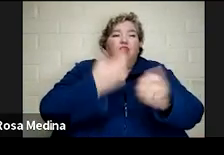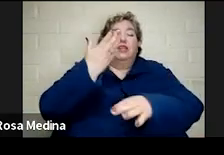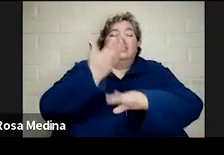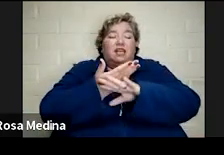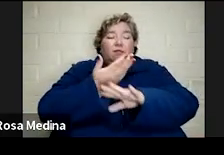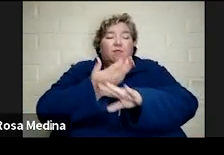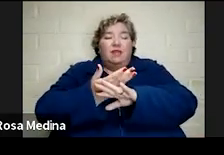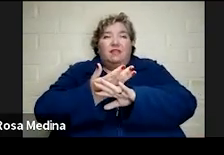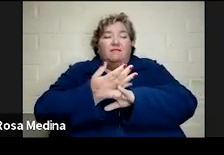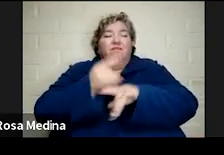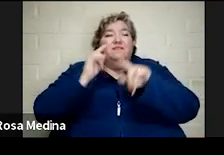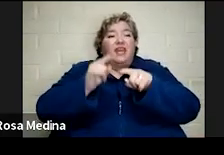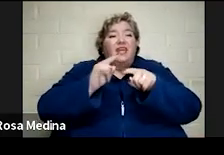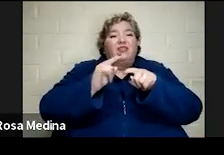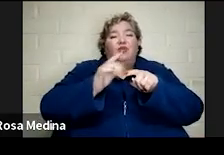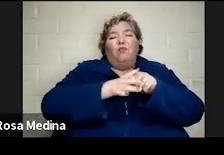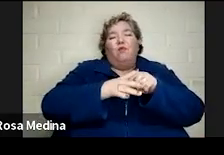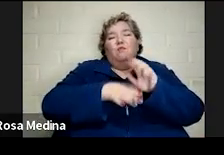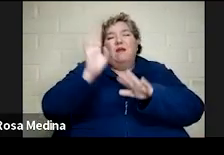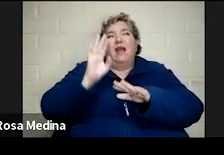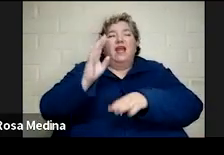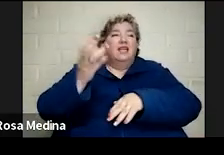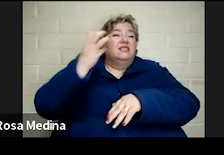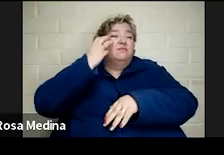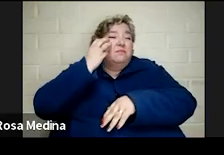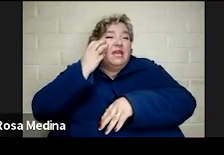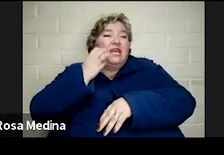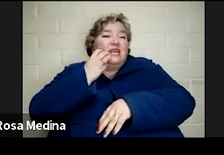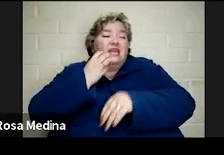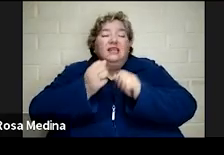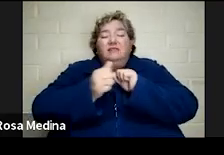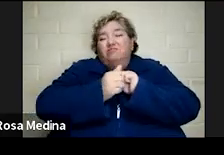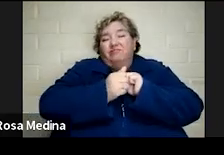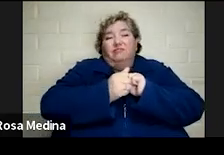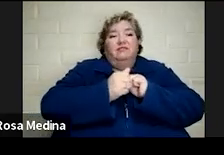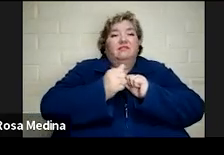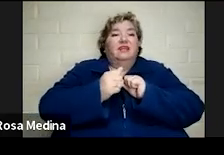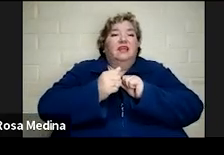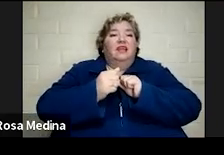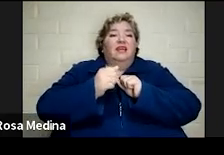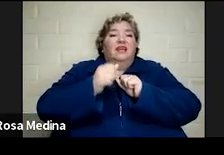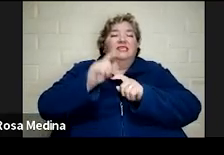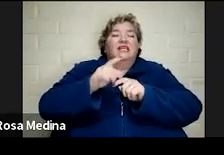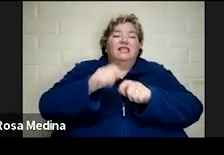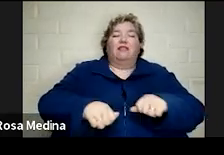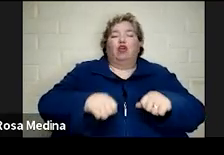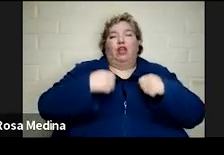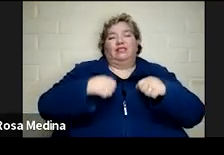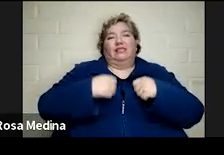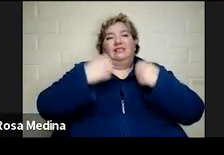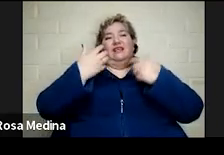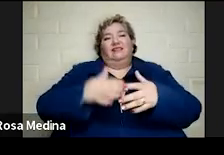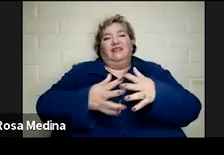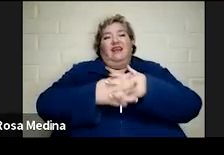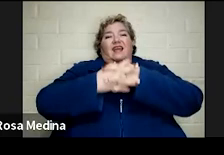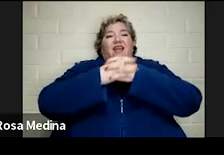más pegado o de perseverar en lo mismo. Y en la adolescencia ya serían como dificultades para alternar entre las demandas